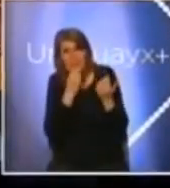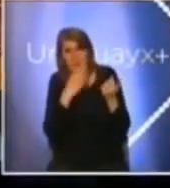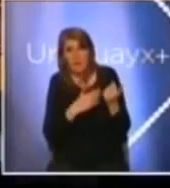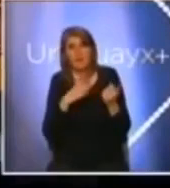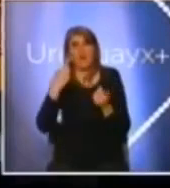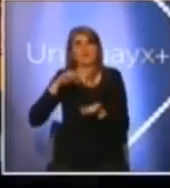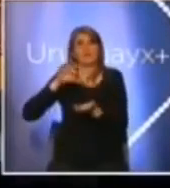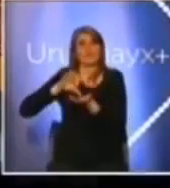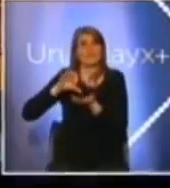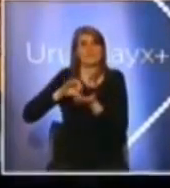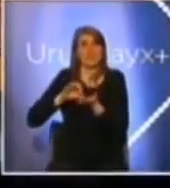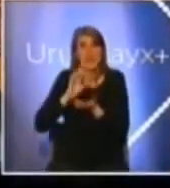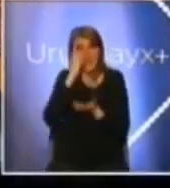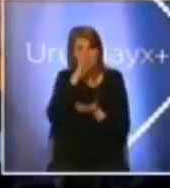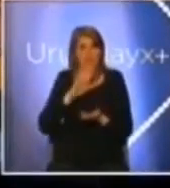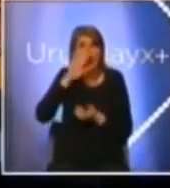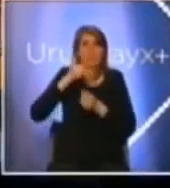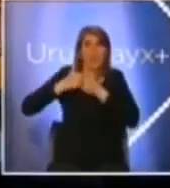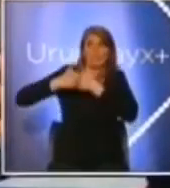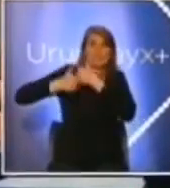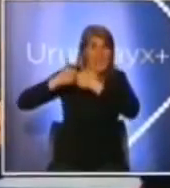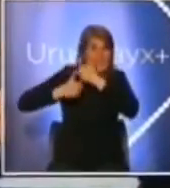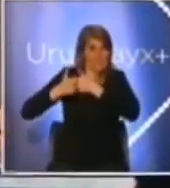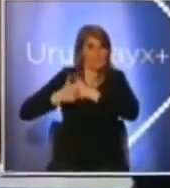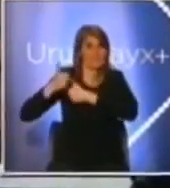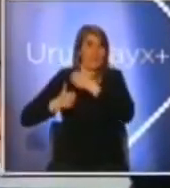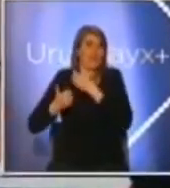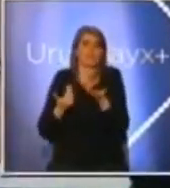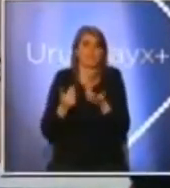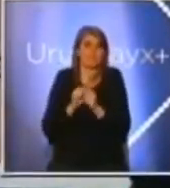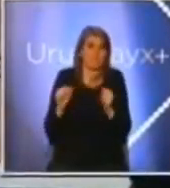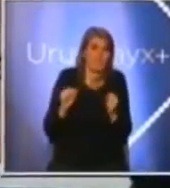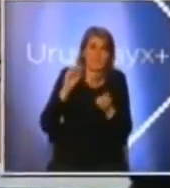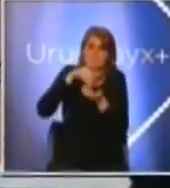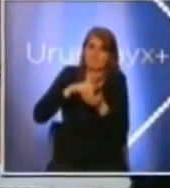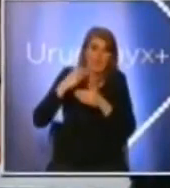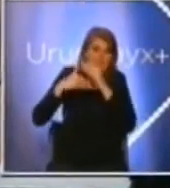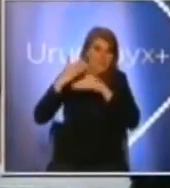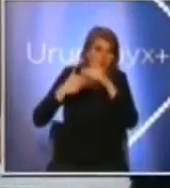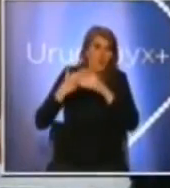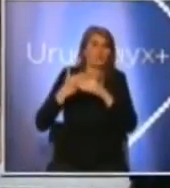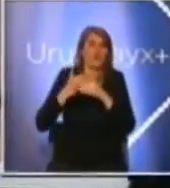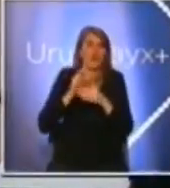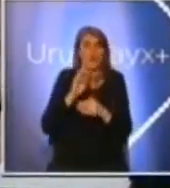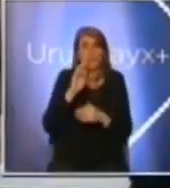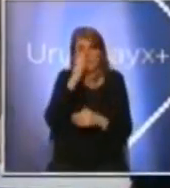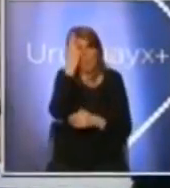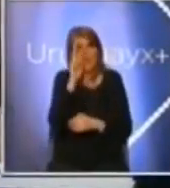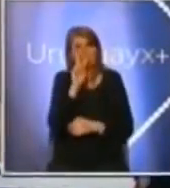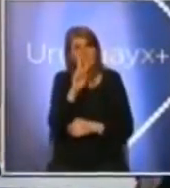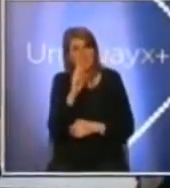sistema nacional de competitividad. Por ejemplo, la Corporación Nacional para el Desarrollo, Uruguay 21,